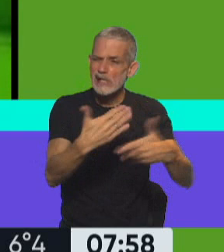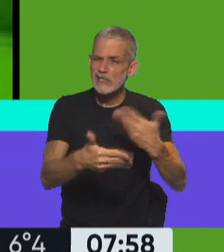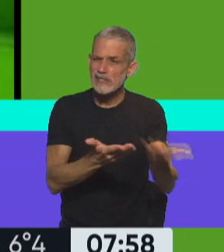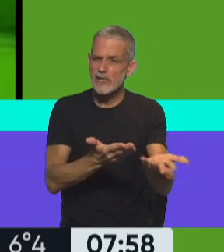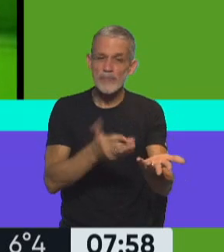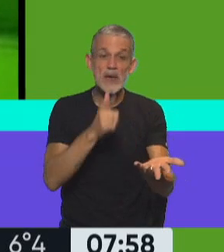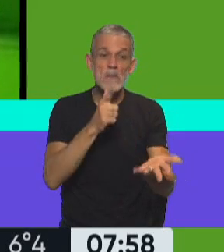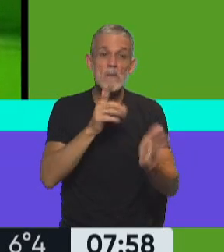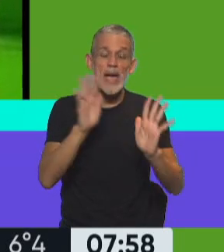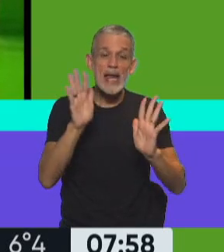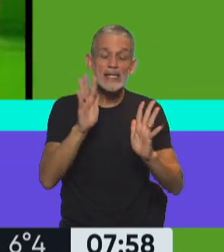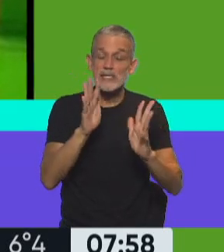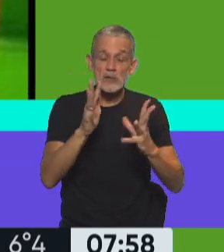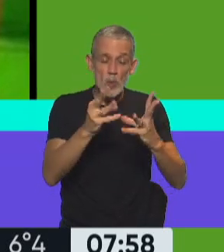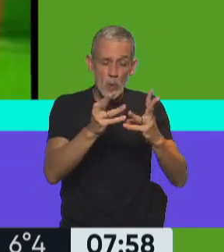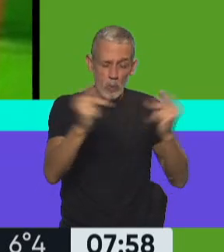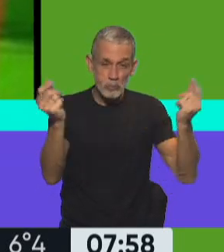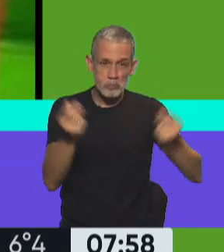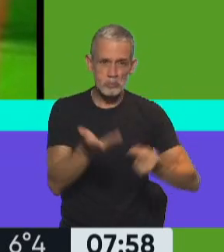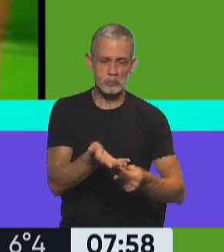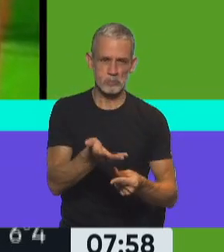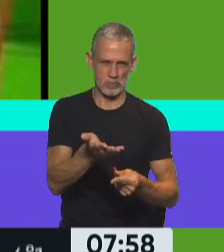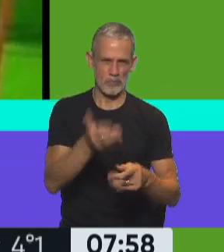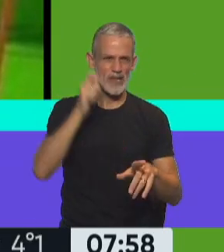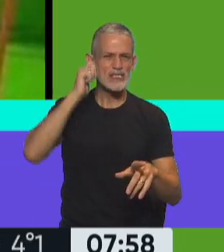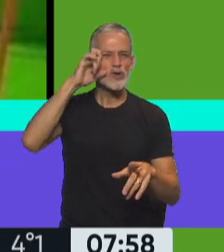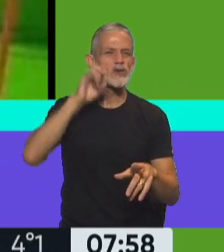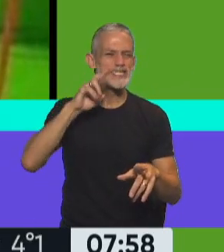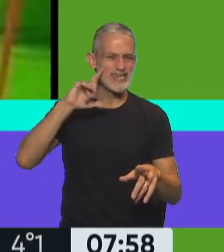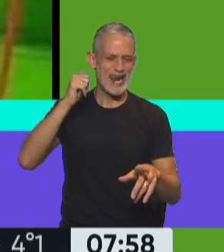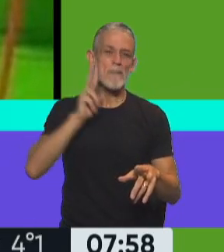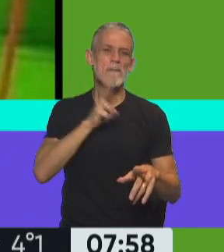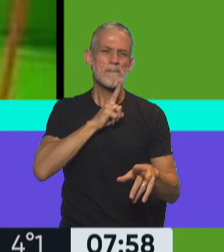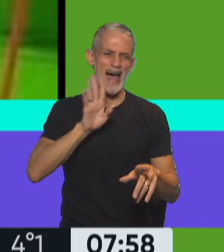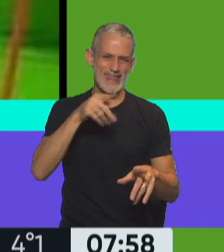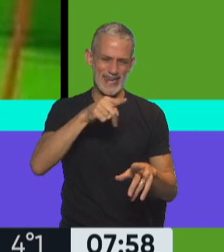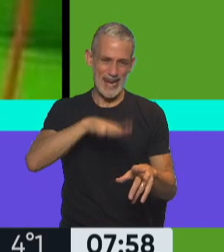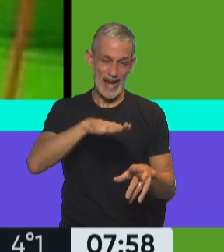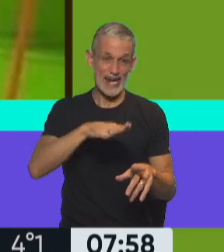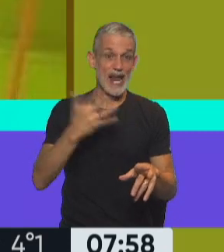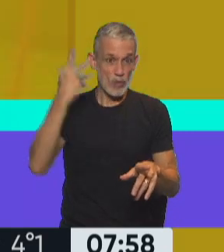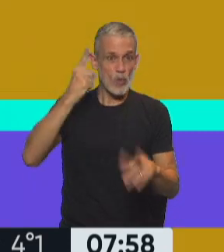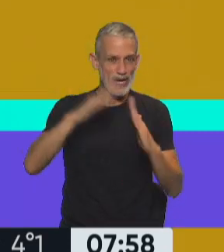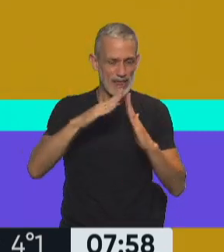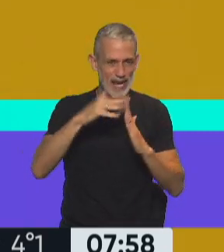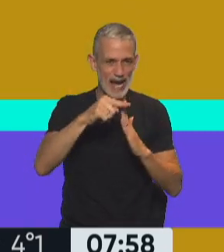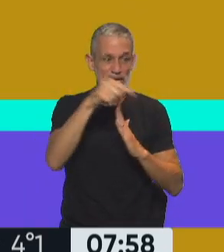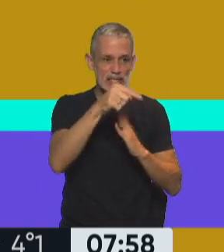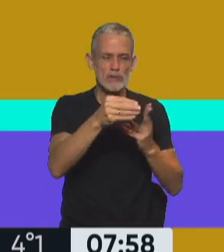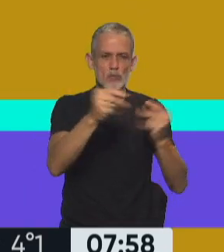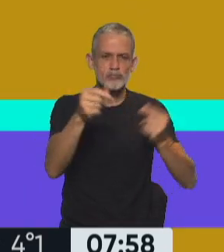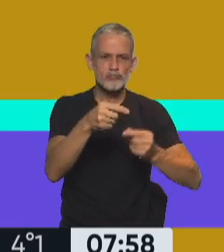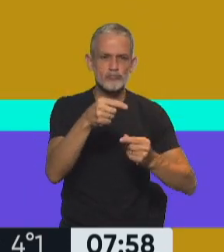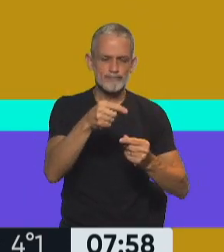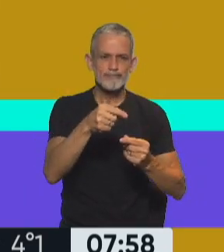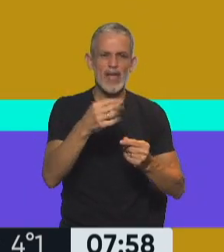y parece que se la tragó la tierra. Georgina es la madrina de la nena y dueña de la casa desde donde desapareció